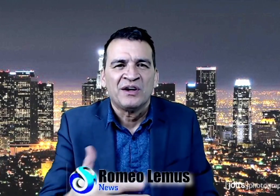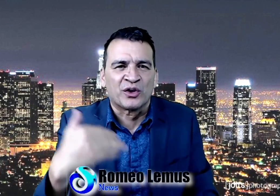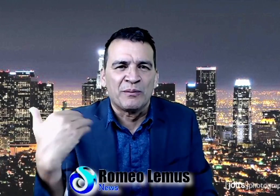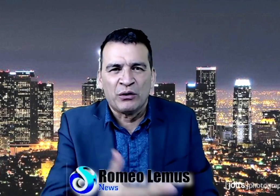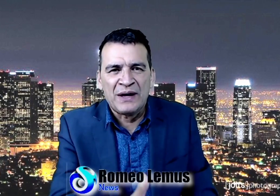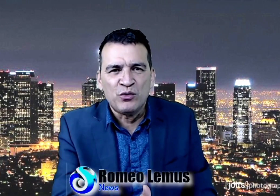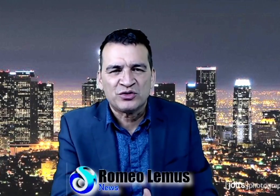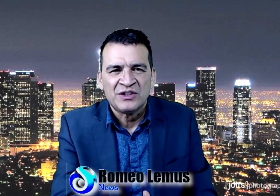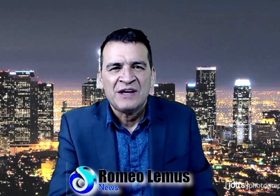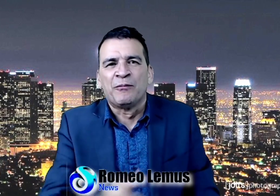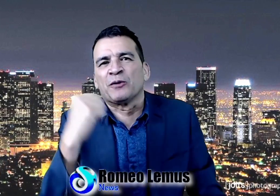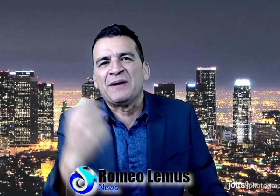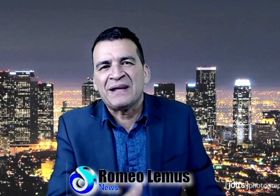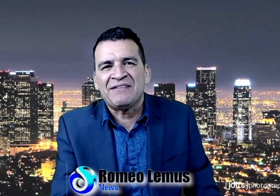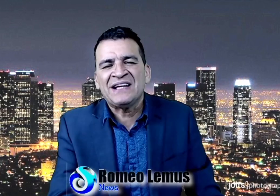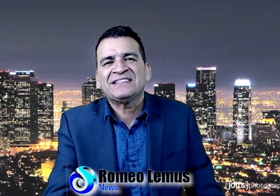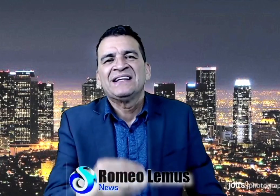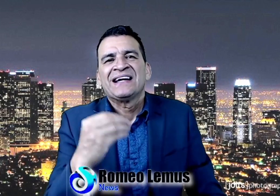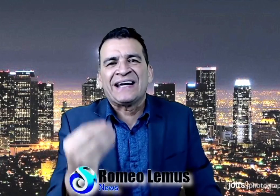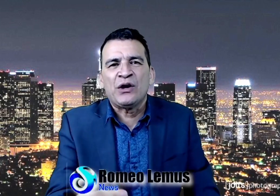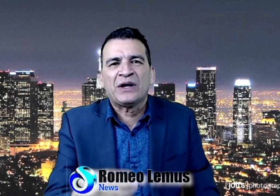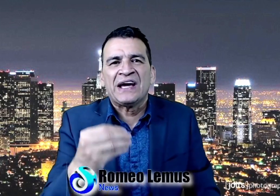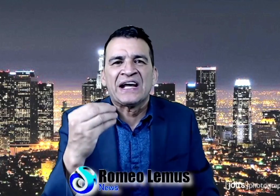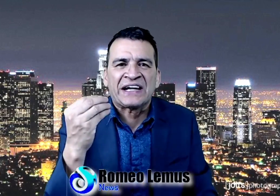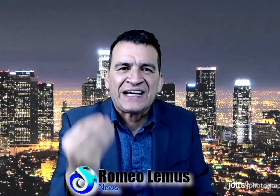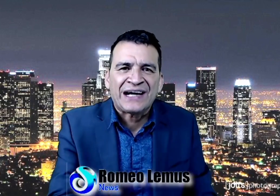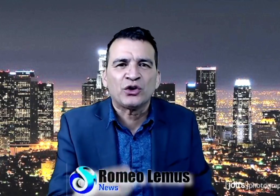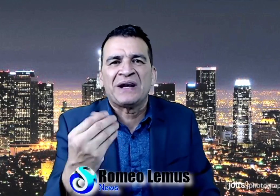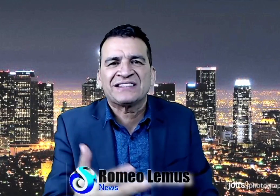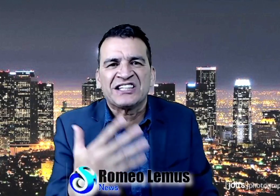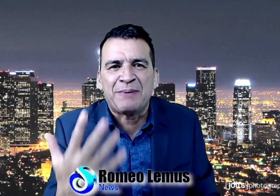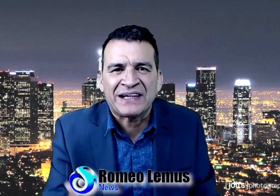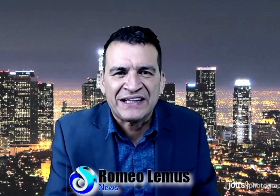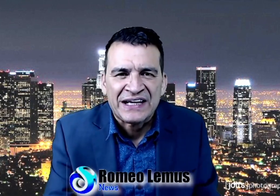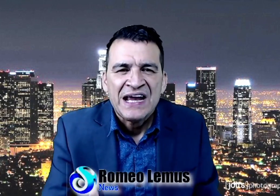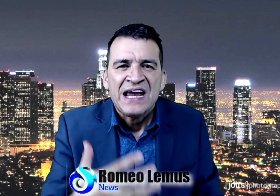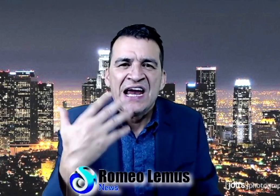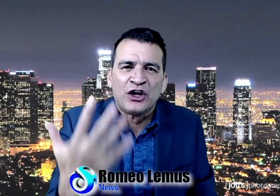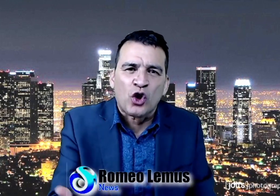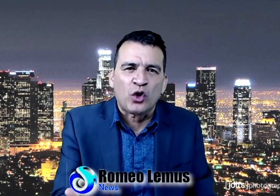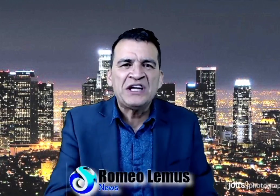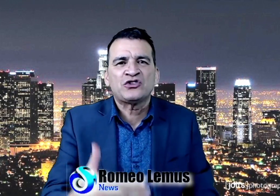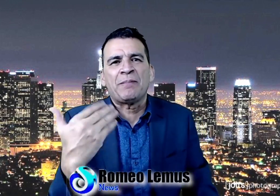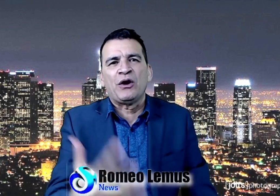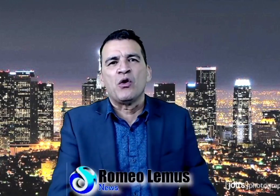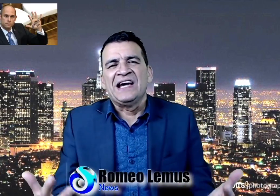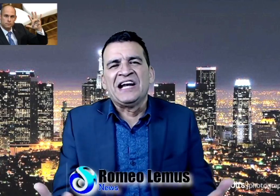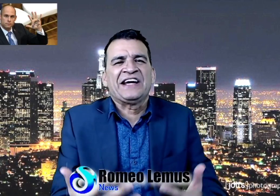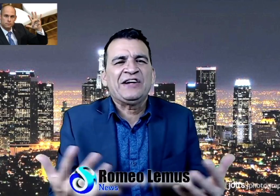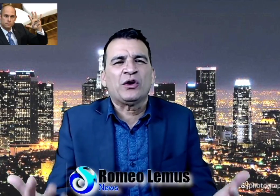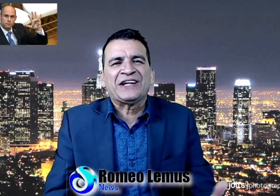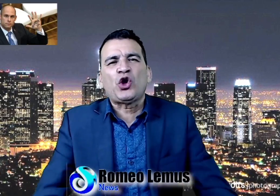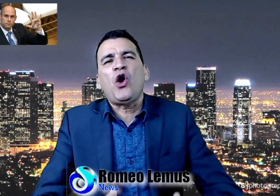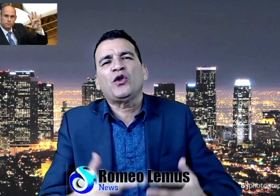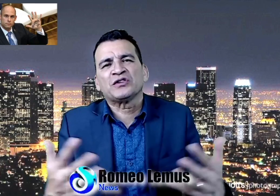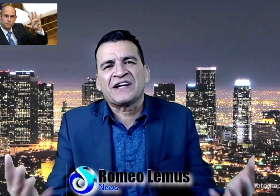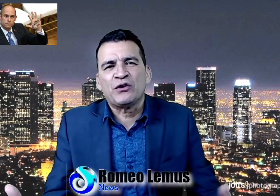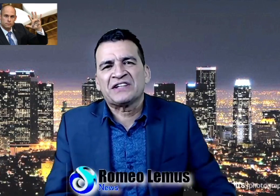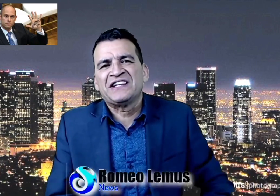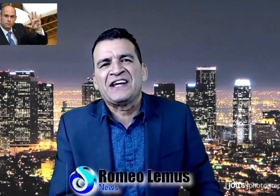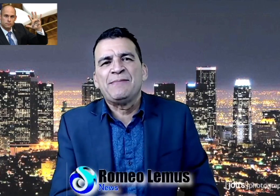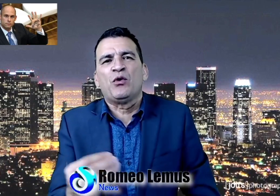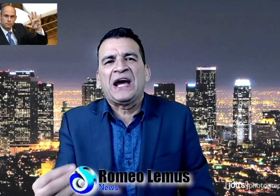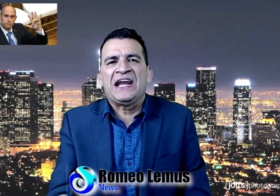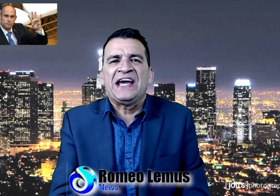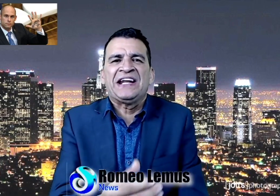servidor, Romeo Lemus, por primera vez, creo que Ricardo Velázquez Parker, el cocolizo pelón, el que dijo que todos los